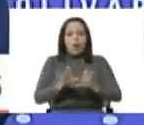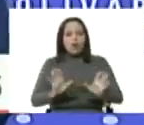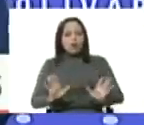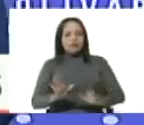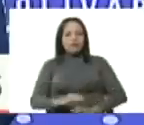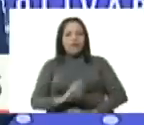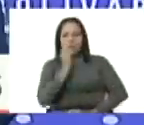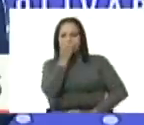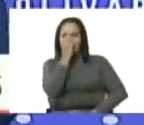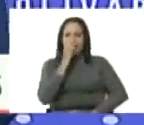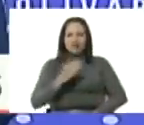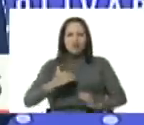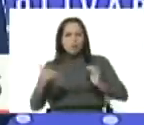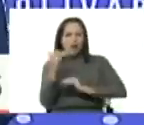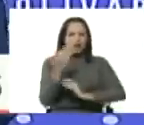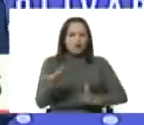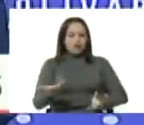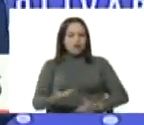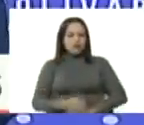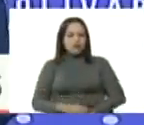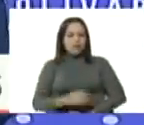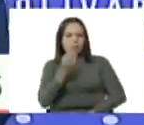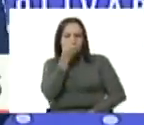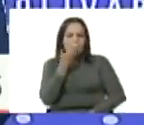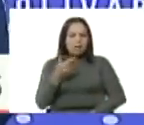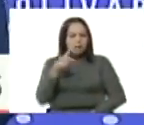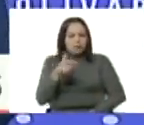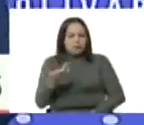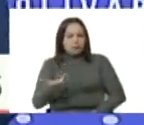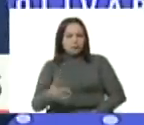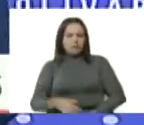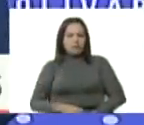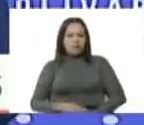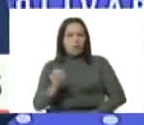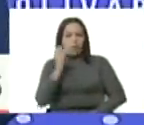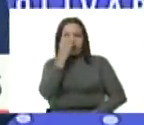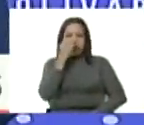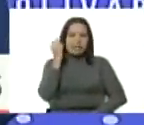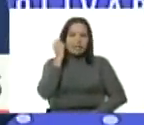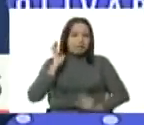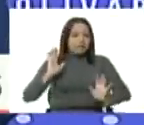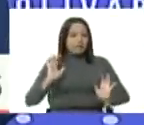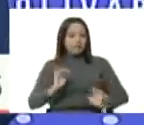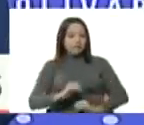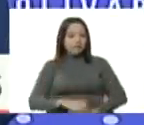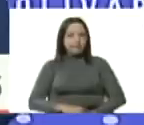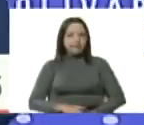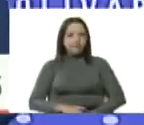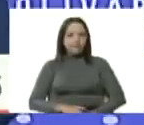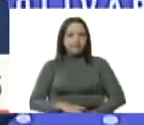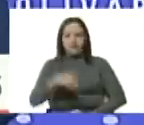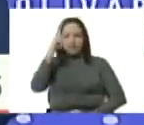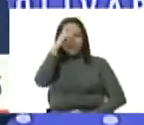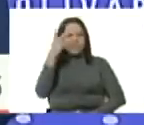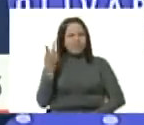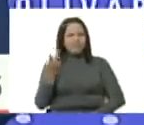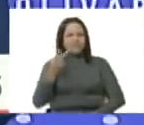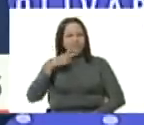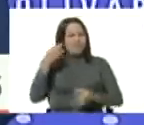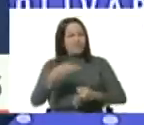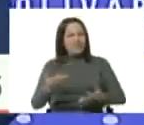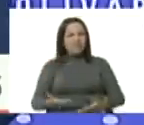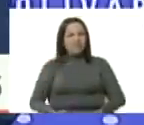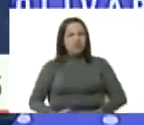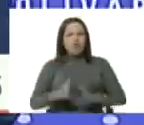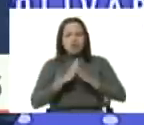el payaso mayor, un payaso ahí, o una payasa, es una estupidez de verdad. Toda mi